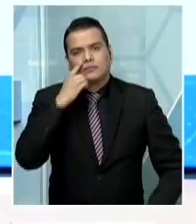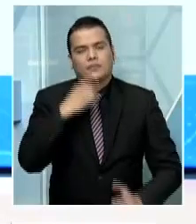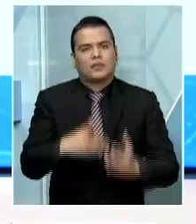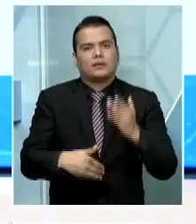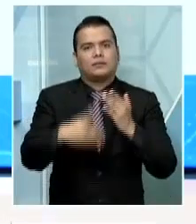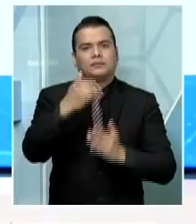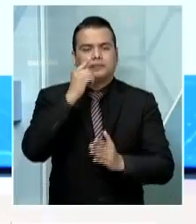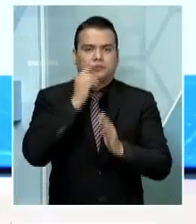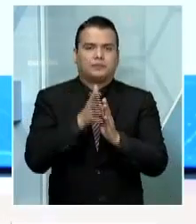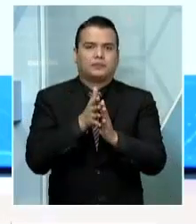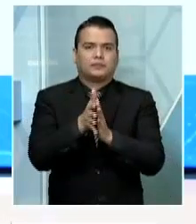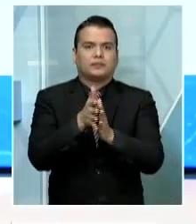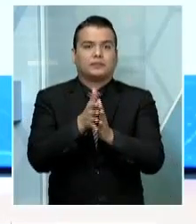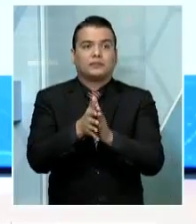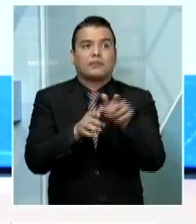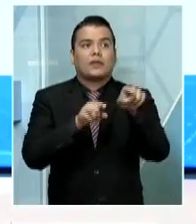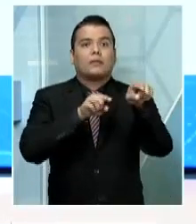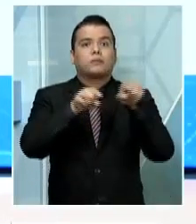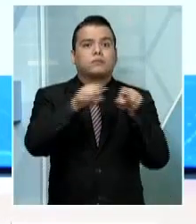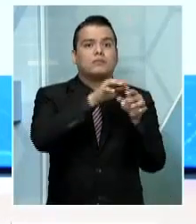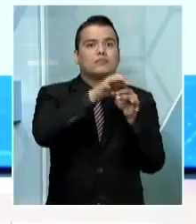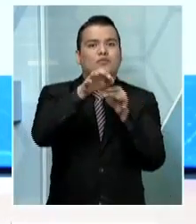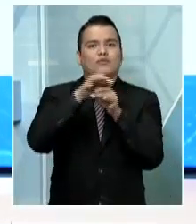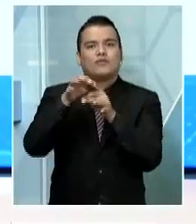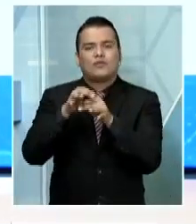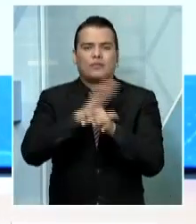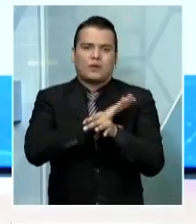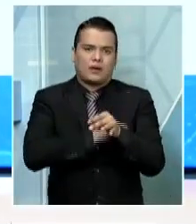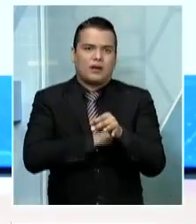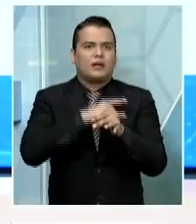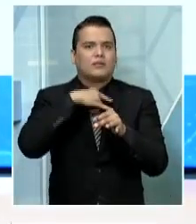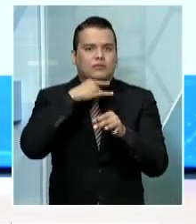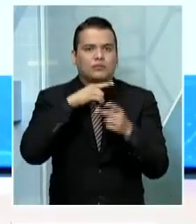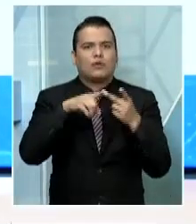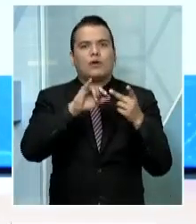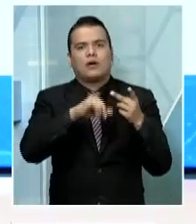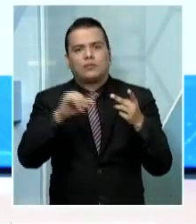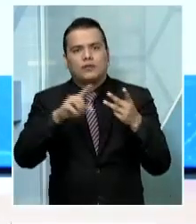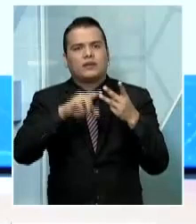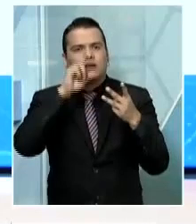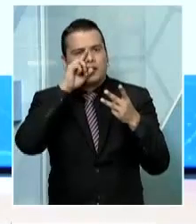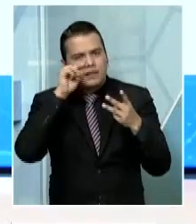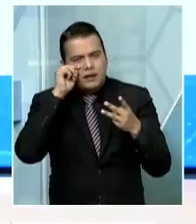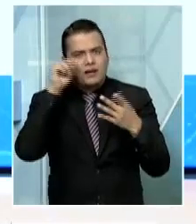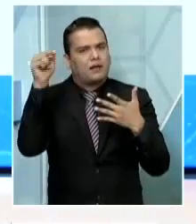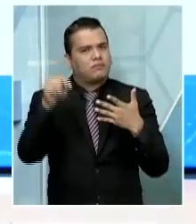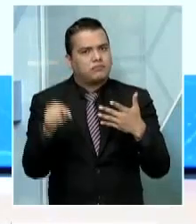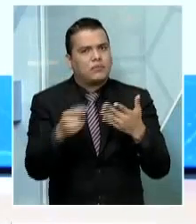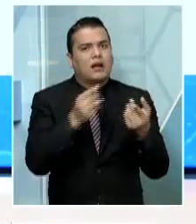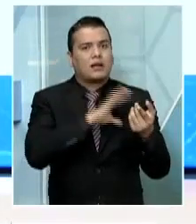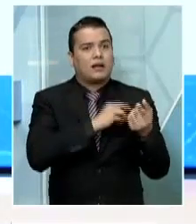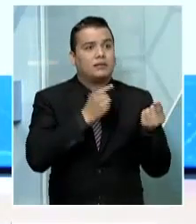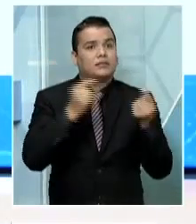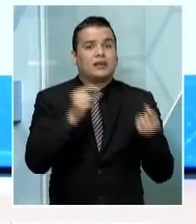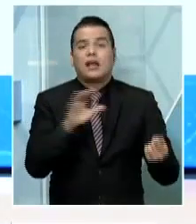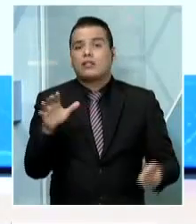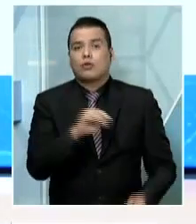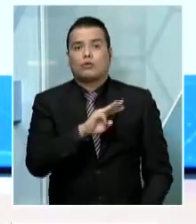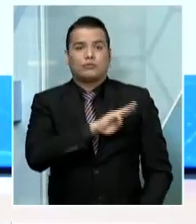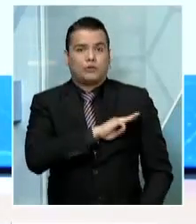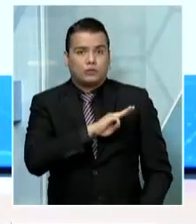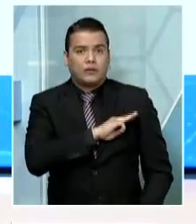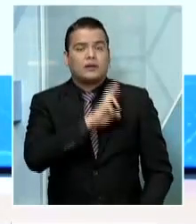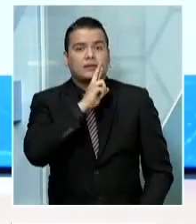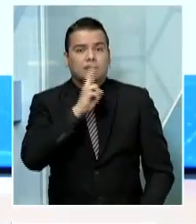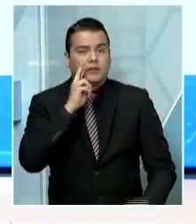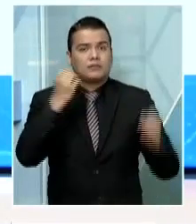Iniciamos con las noticias. Bienvenidos. Municipios que conforman el área metropolitana de Cali deben unificar medidas de bioseguridad en restaurantes, moteles y